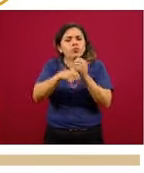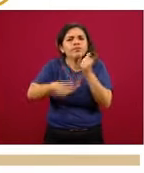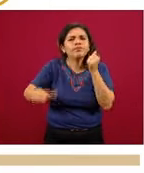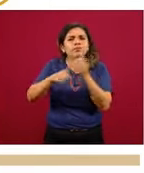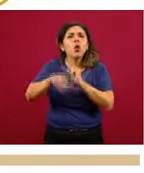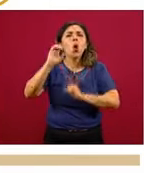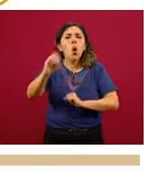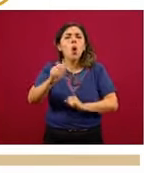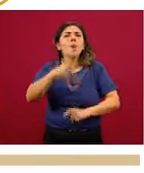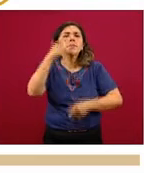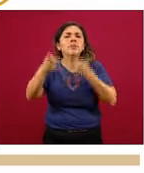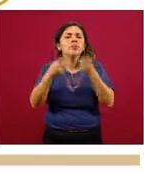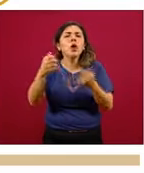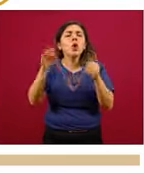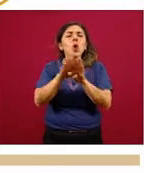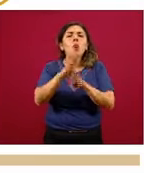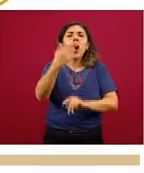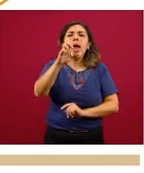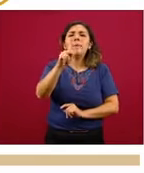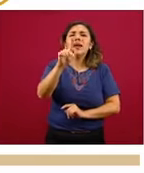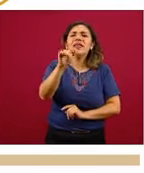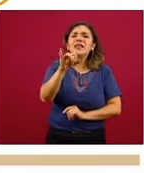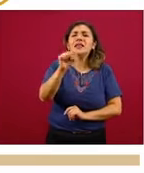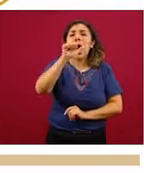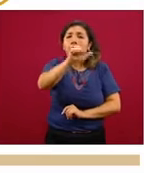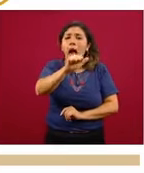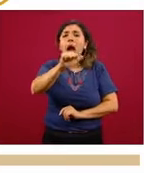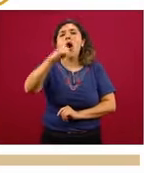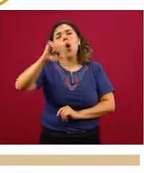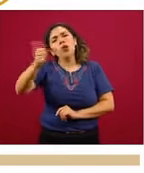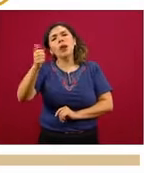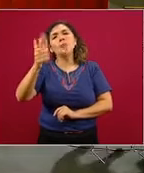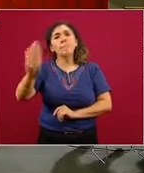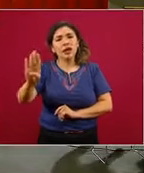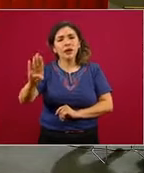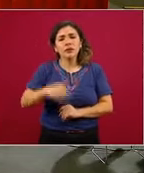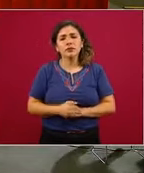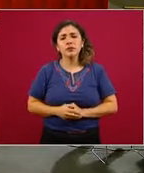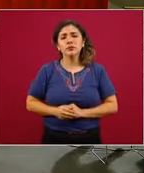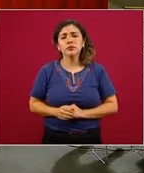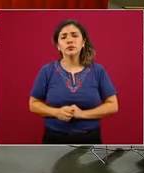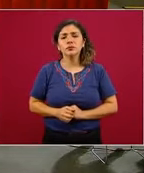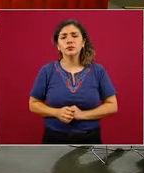la hepatitis A y la hepatitis E. Si me pasa la siguiente, por favor.